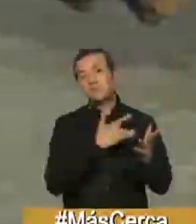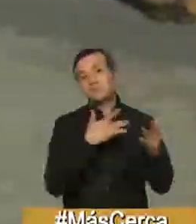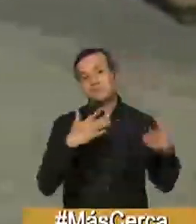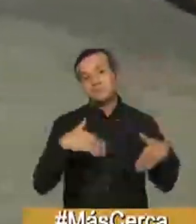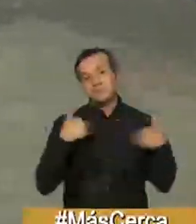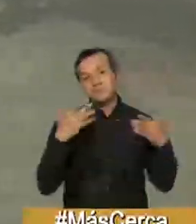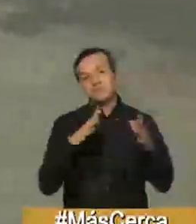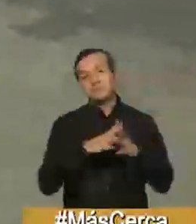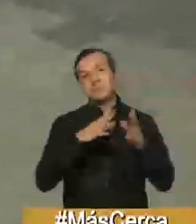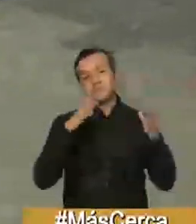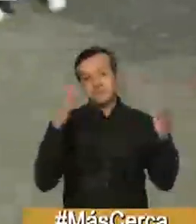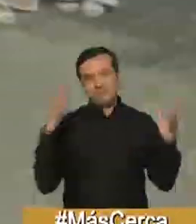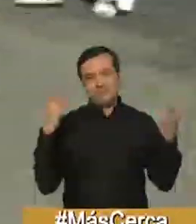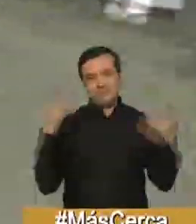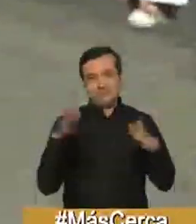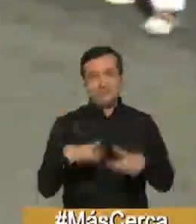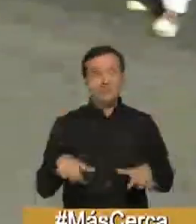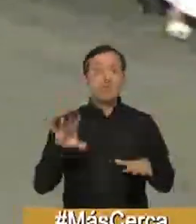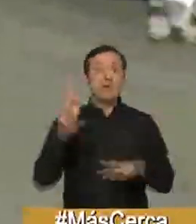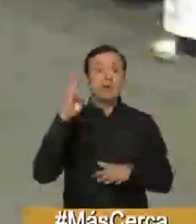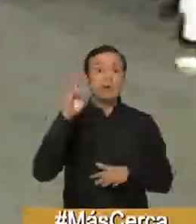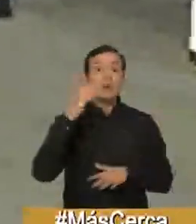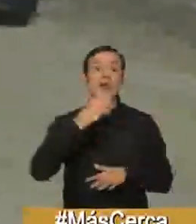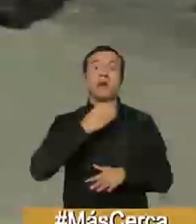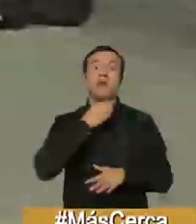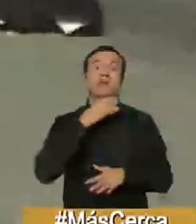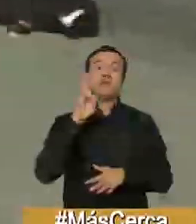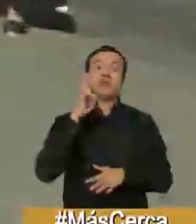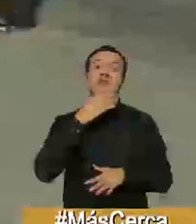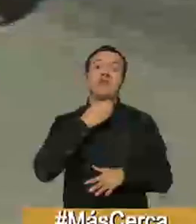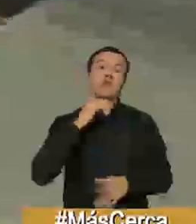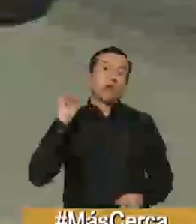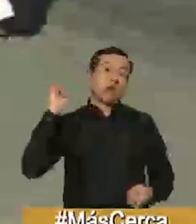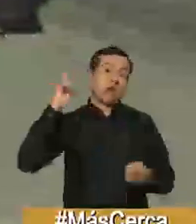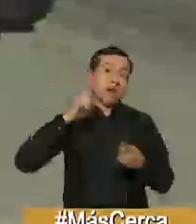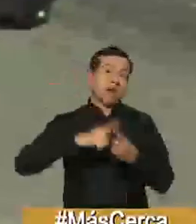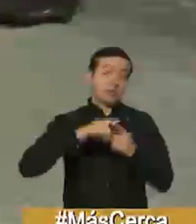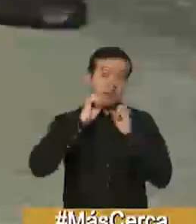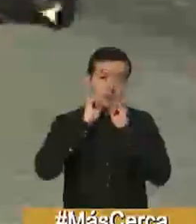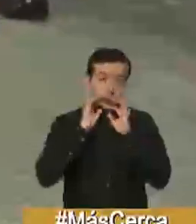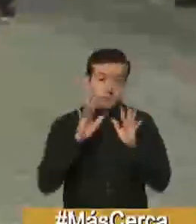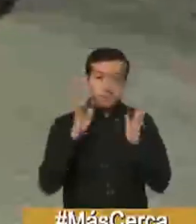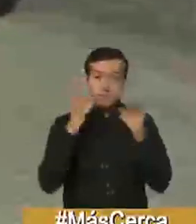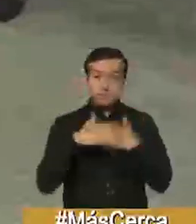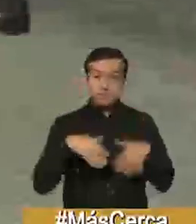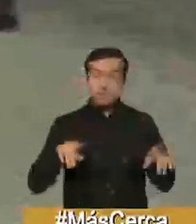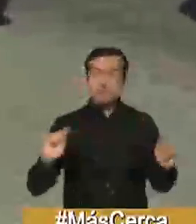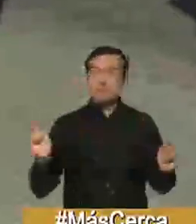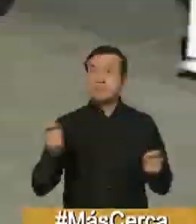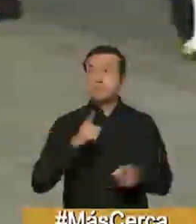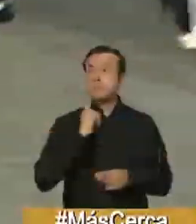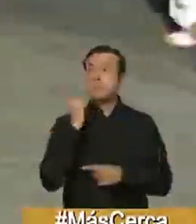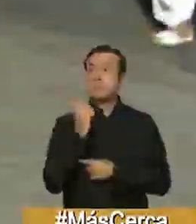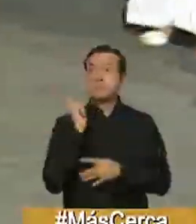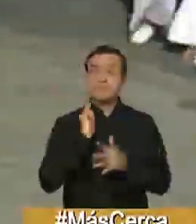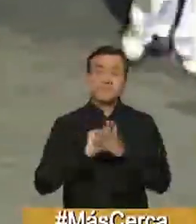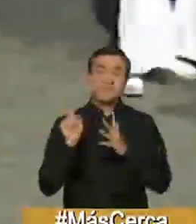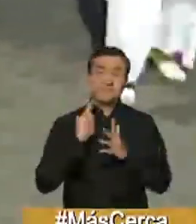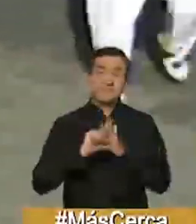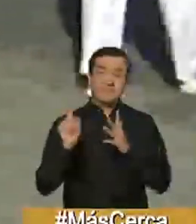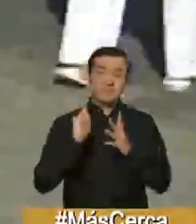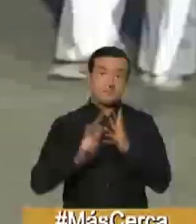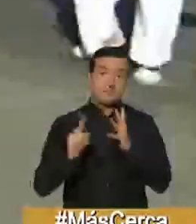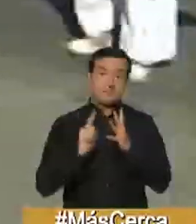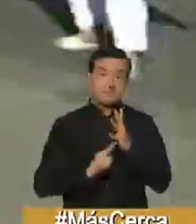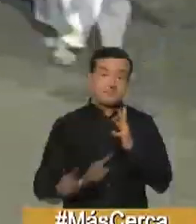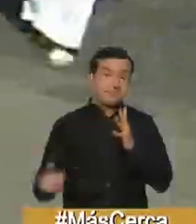e intensidad. A partir del 17 de agosto hasta casi finales de septiembre se estarán festejando en distintas actividades que ustedes